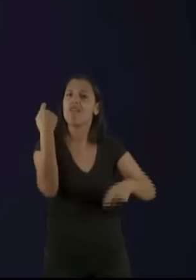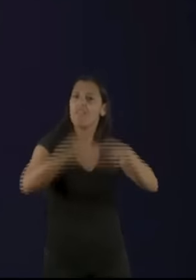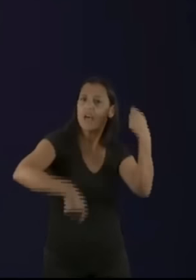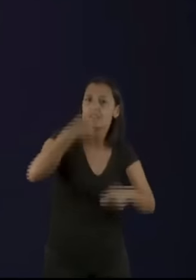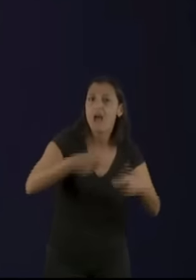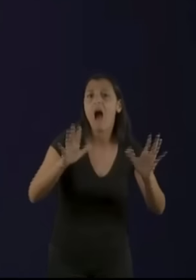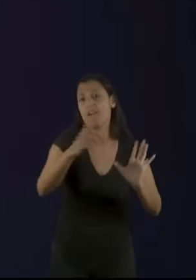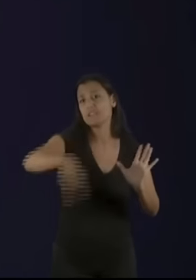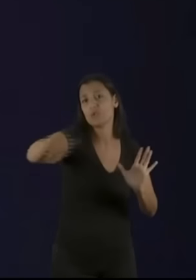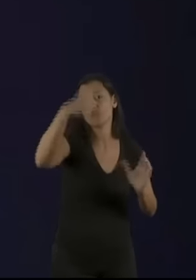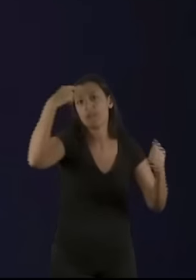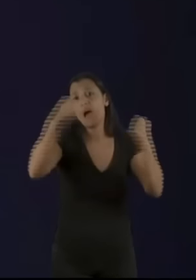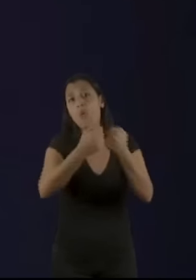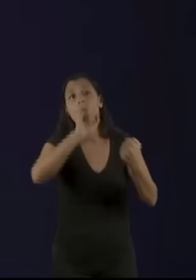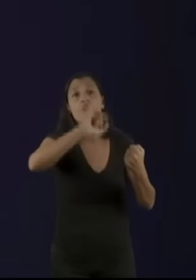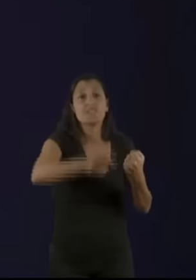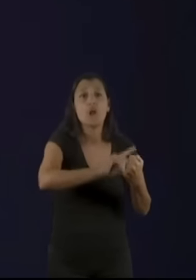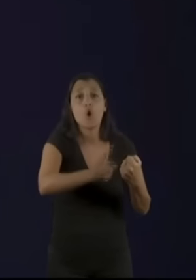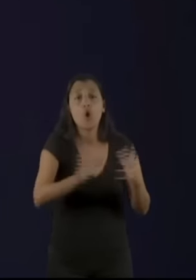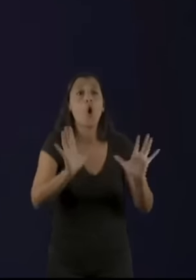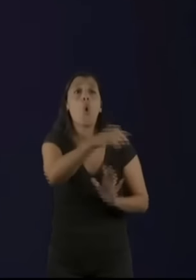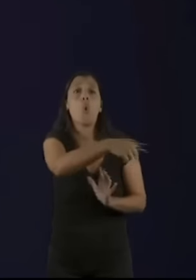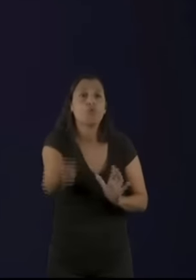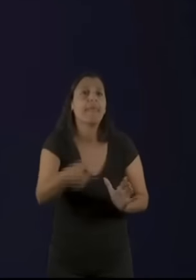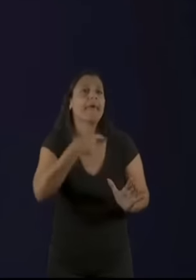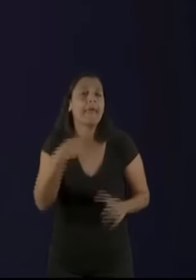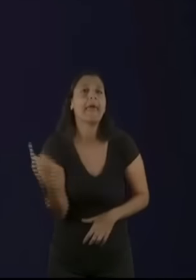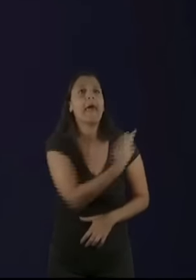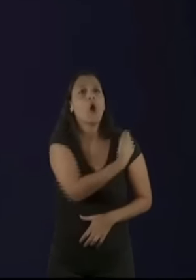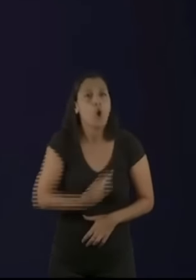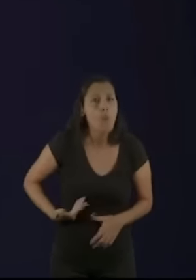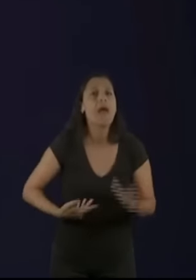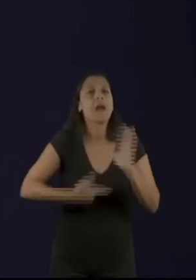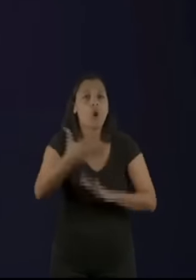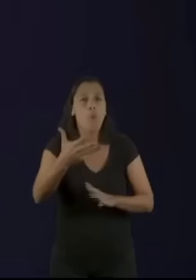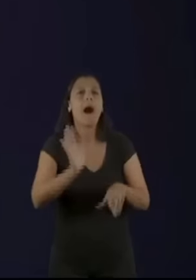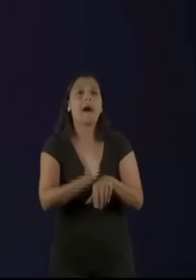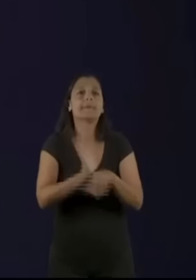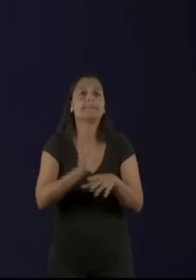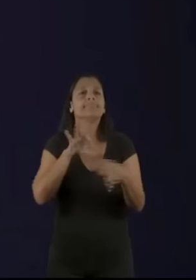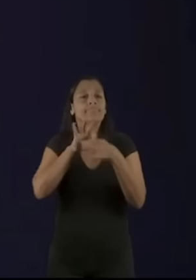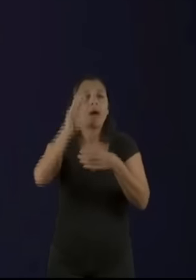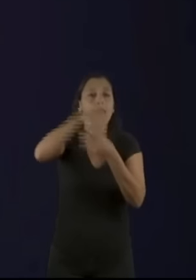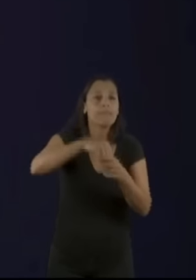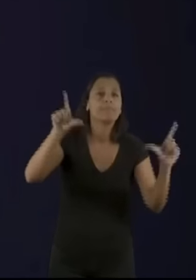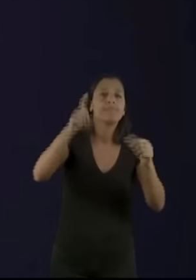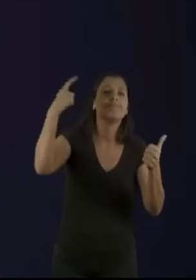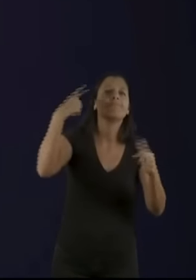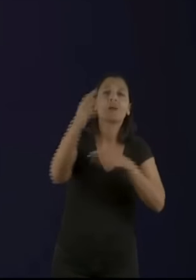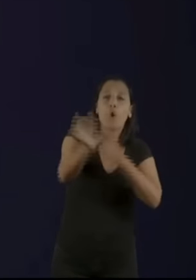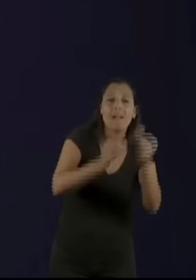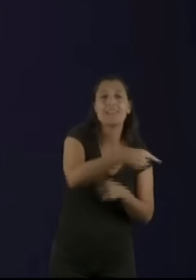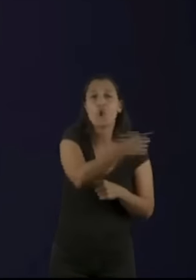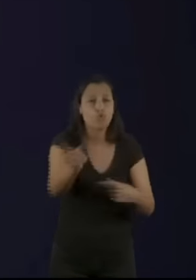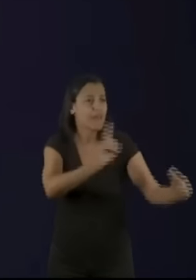acuerdo muchos de ustedes pretenden que nosotros estemos más activos en los medios o en en charlas con ustedes eh